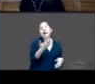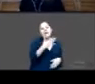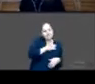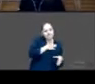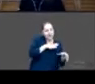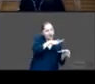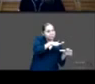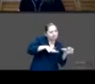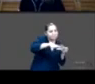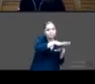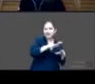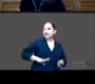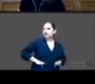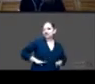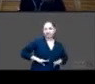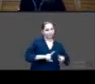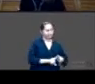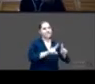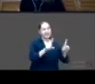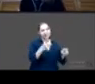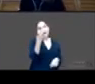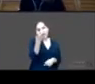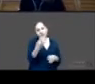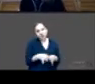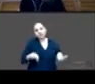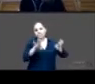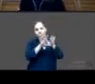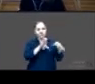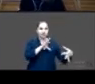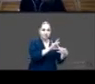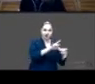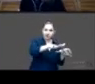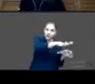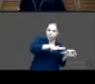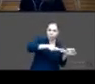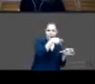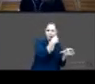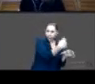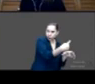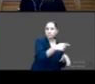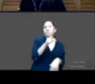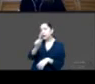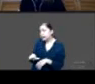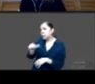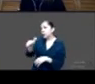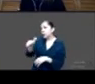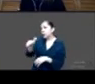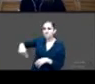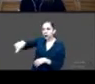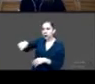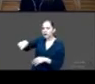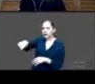es bien importante porque también hay embarazos que ocurren en contextos donde hay mucha violencia como una forma de aferrarse a la vida de las mujeres jóvenes.